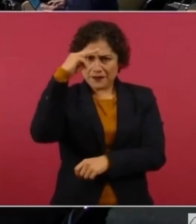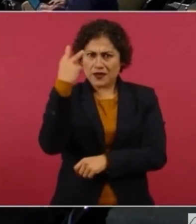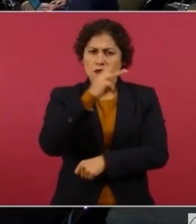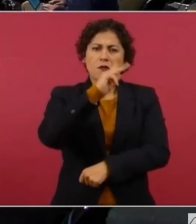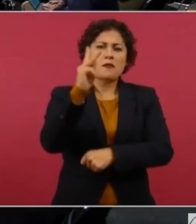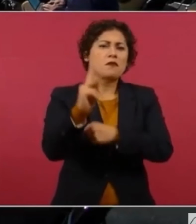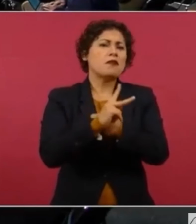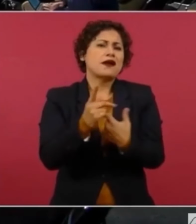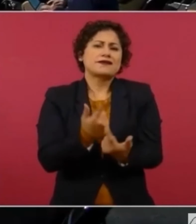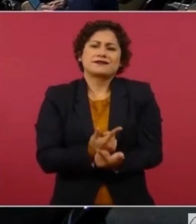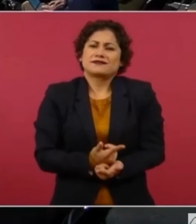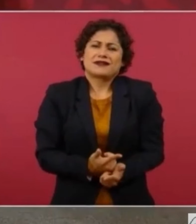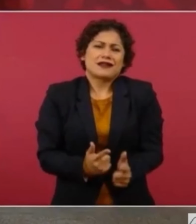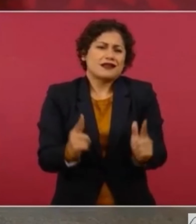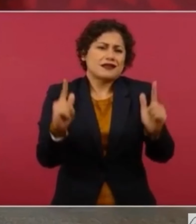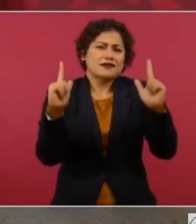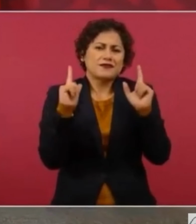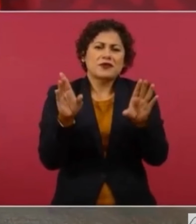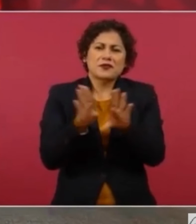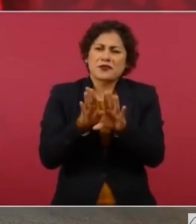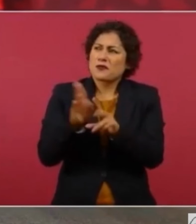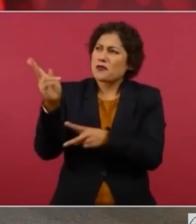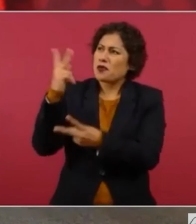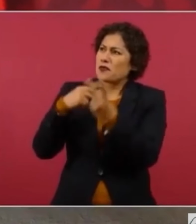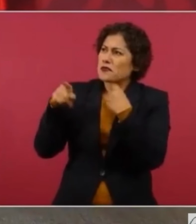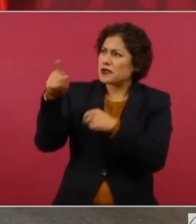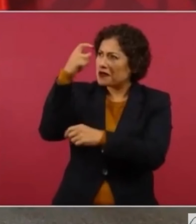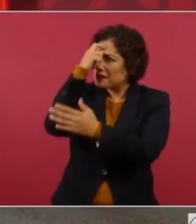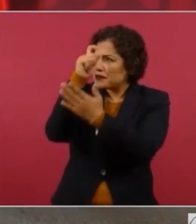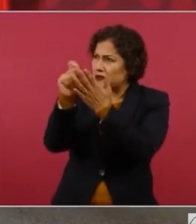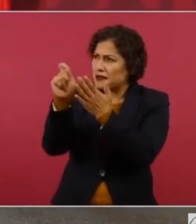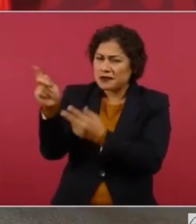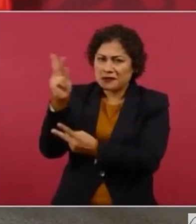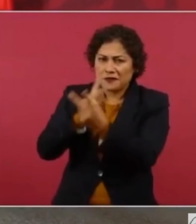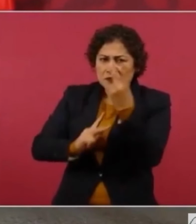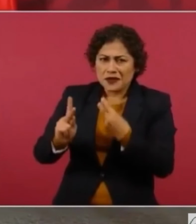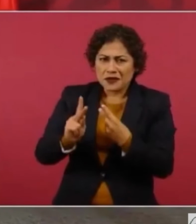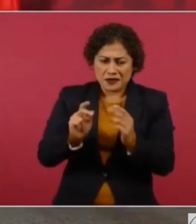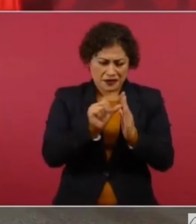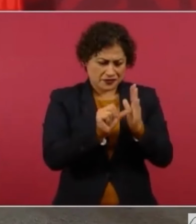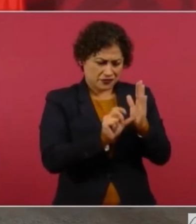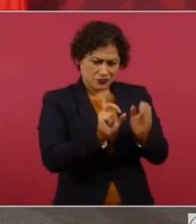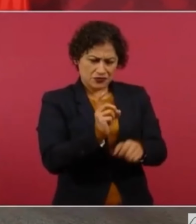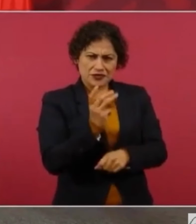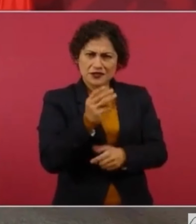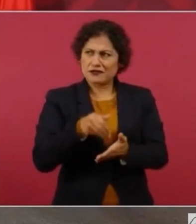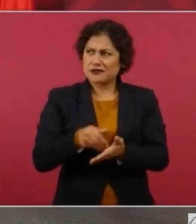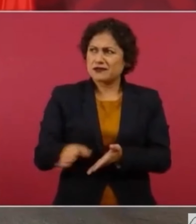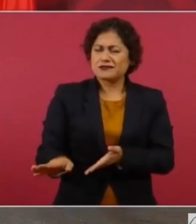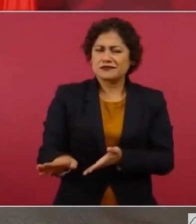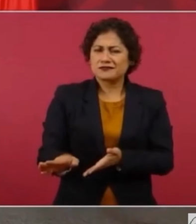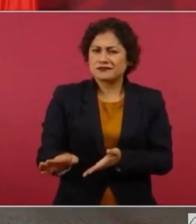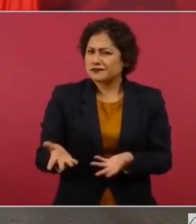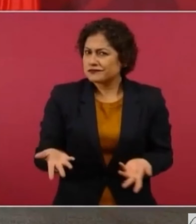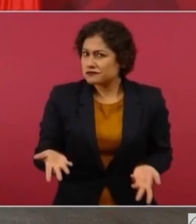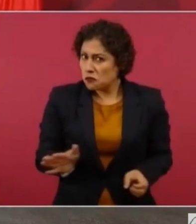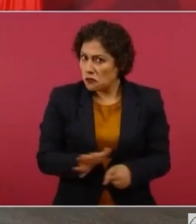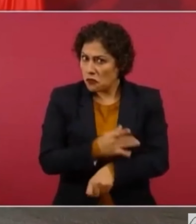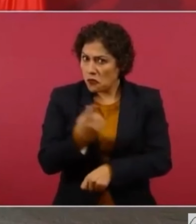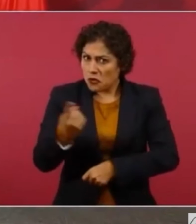¿Cómo vamos a aplicarle el 33 a un extranjero por considerarlo